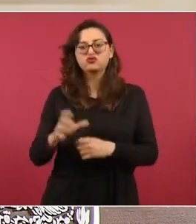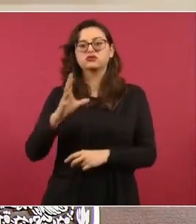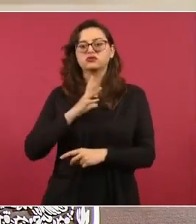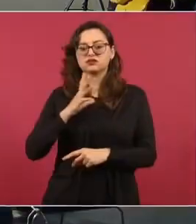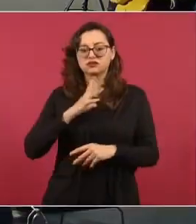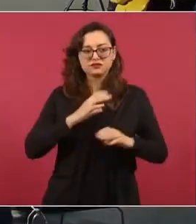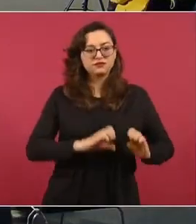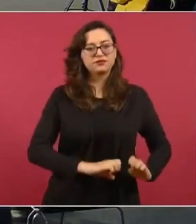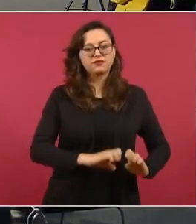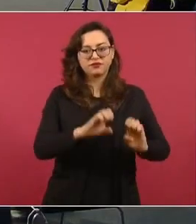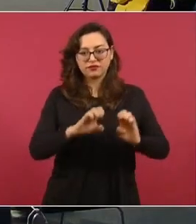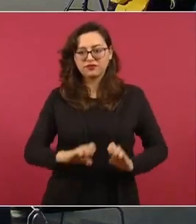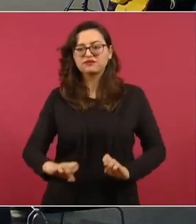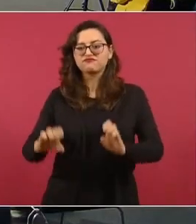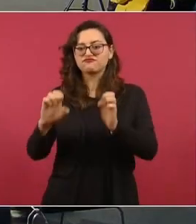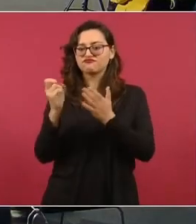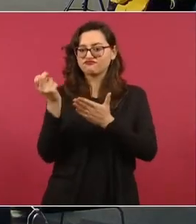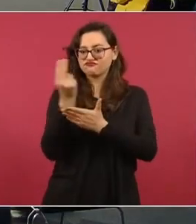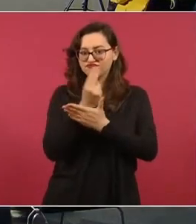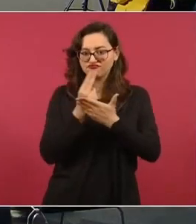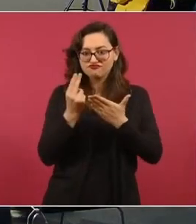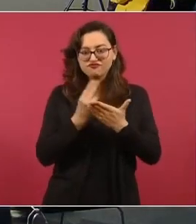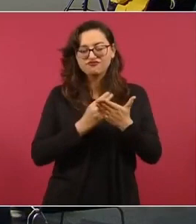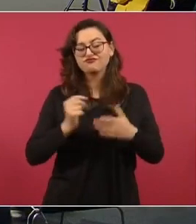vestigios de culturas